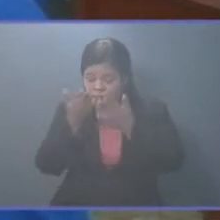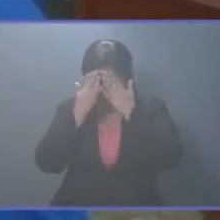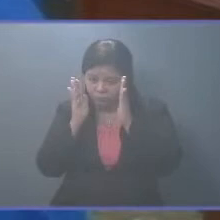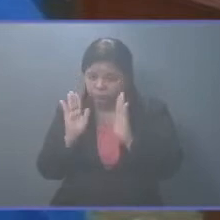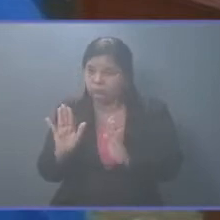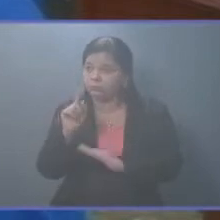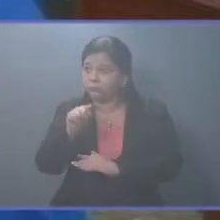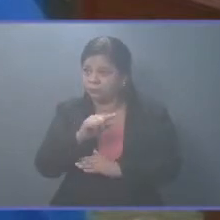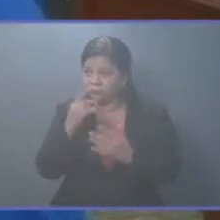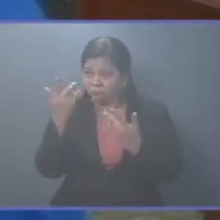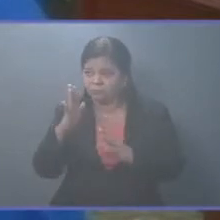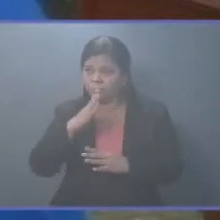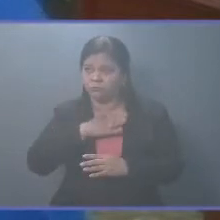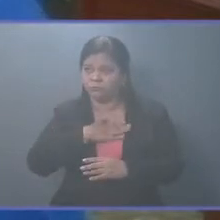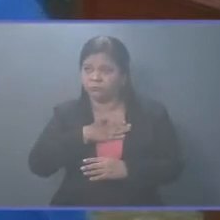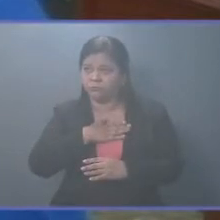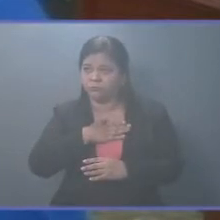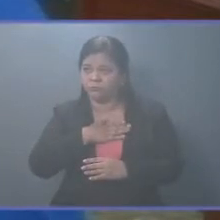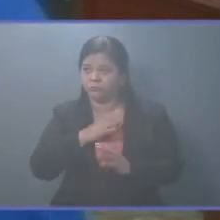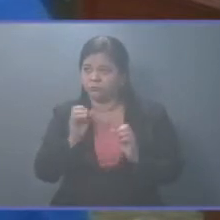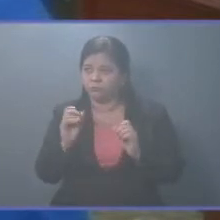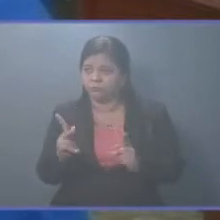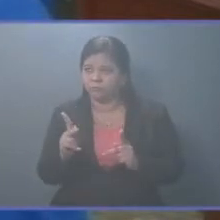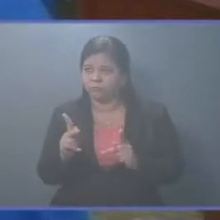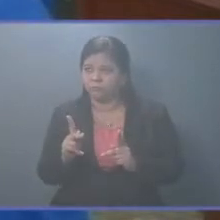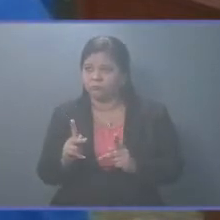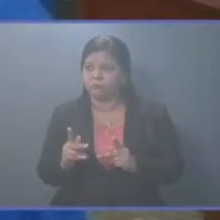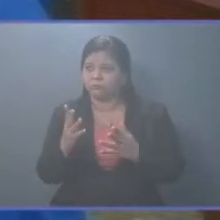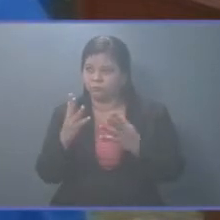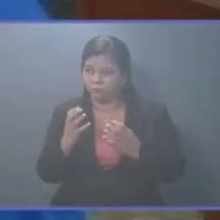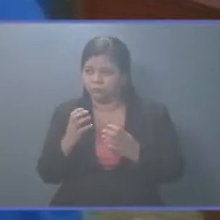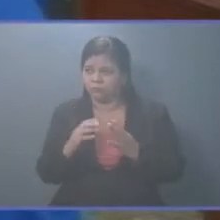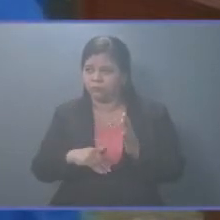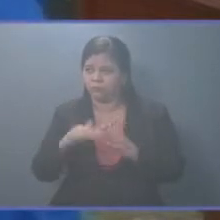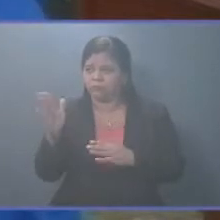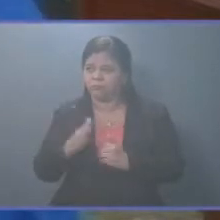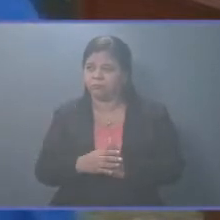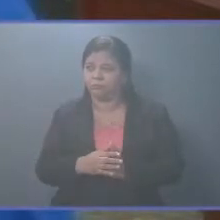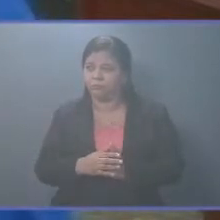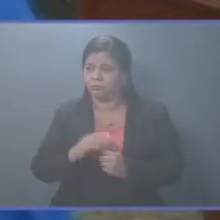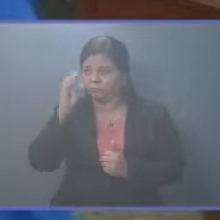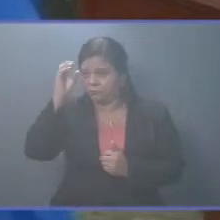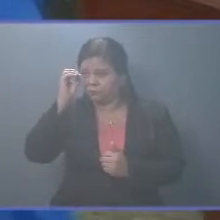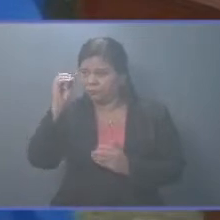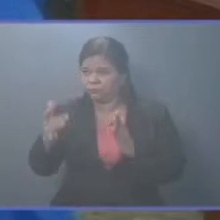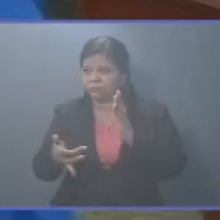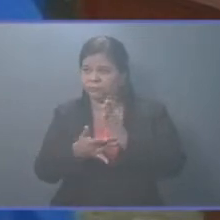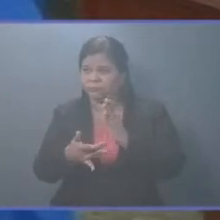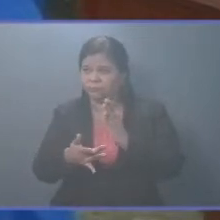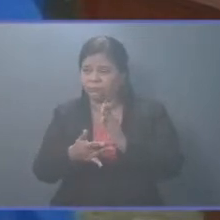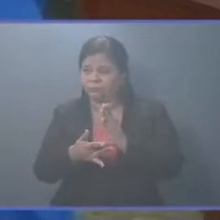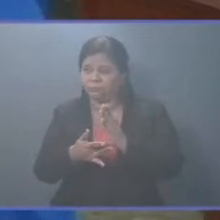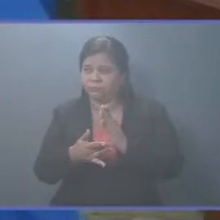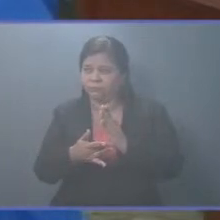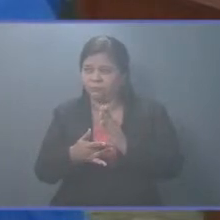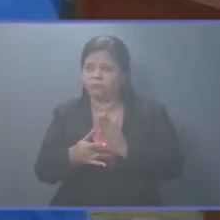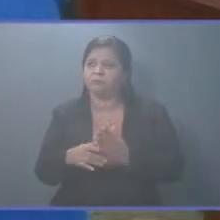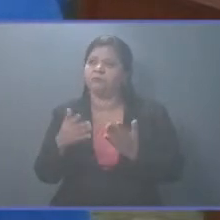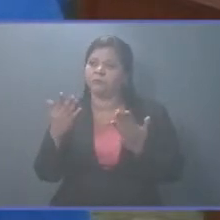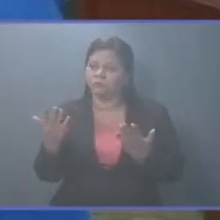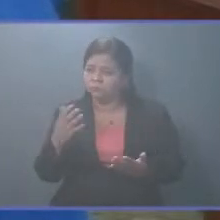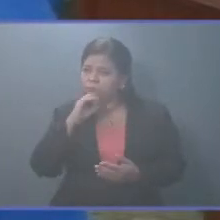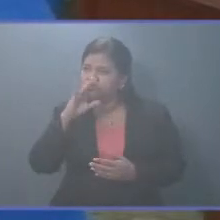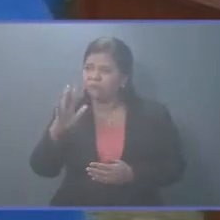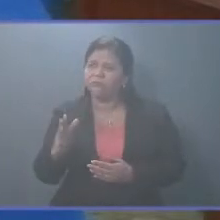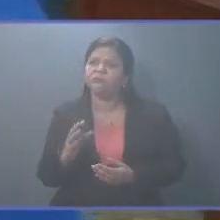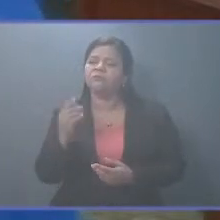oportunidad de verlo, ¿vea?, y donde en base a una argumentación nada técnica, ¿vea?, como decir, mire, ¿y